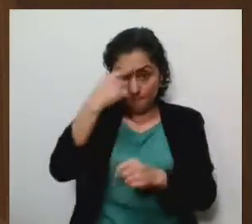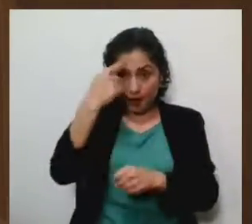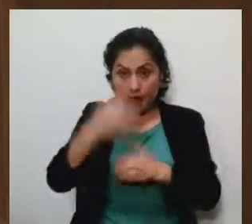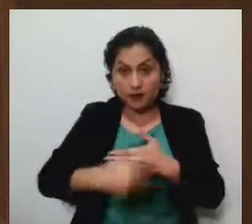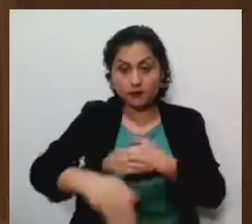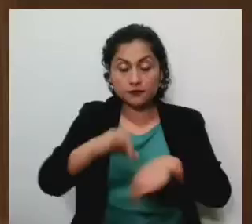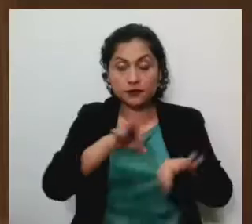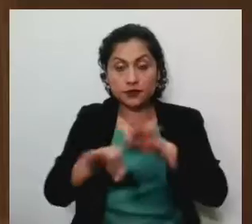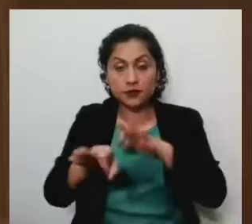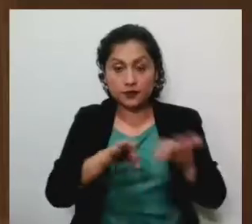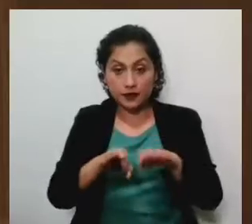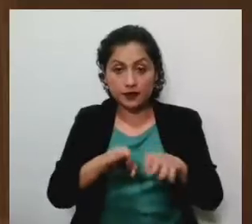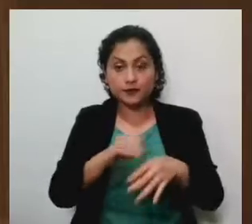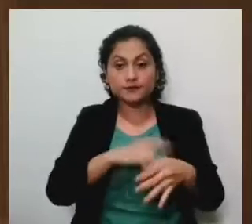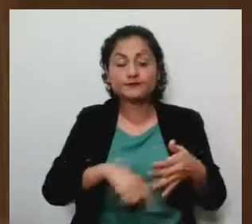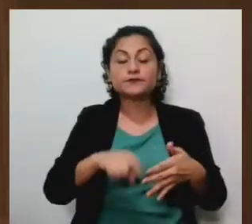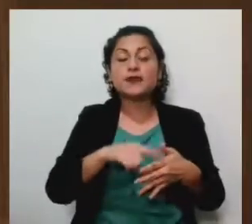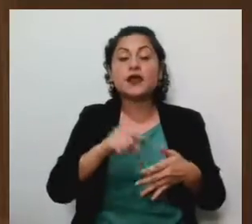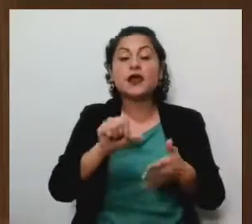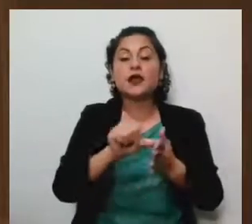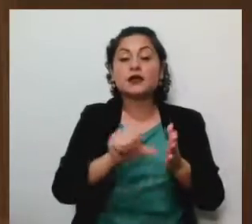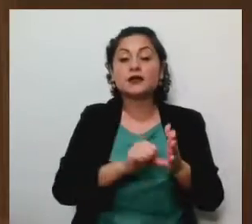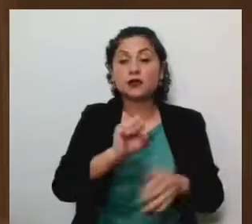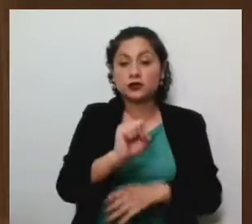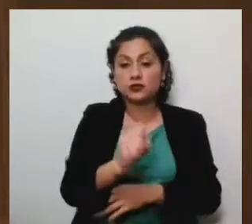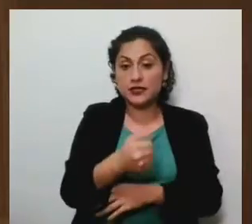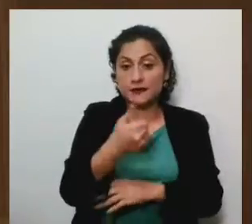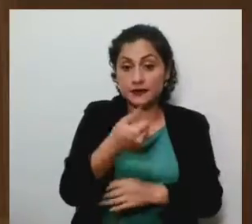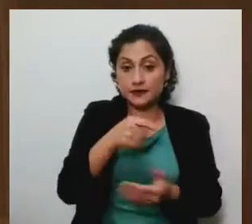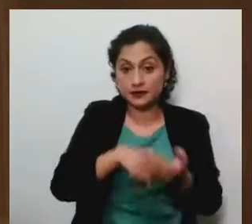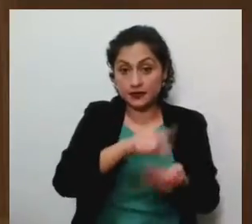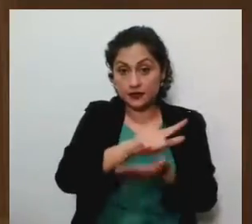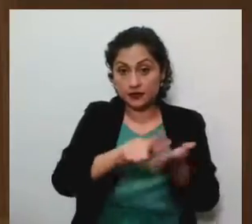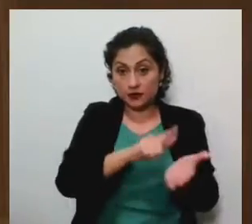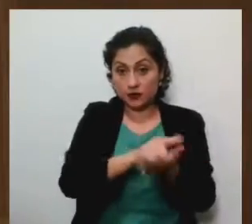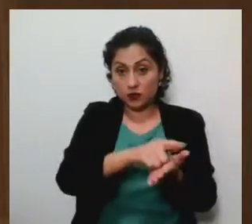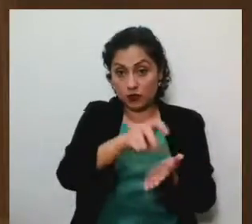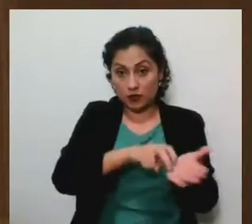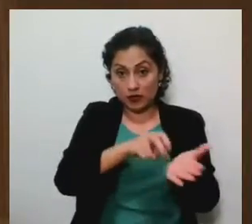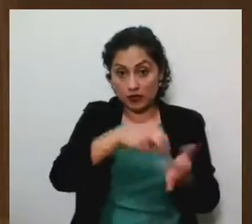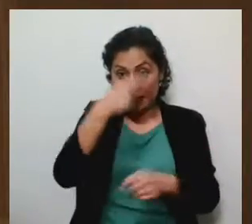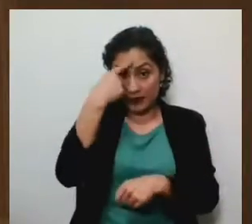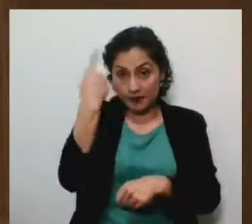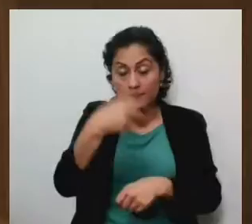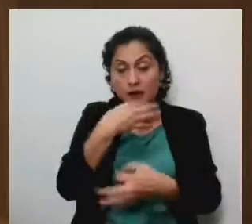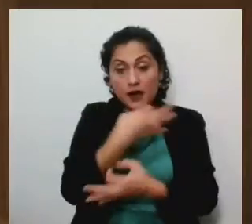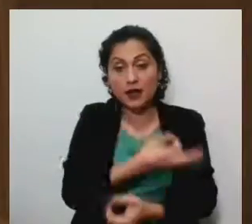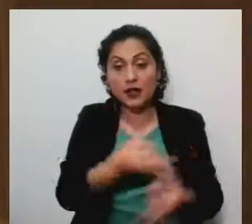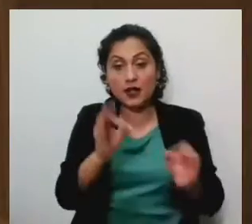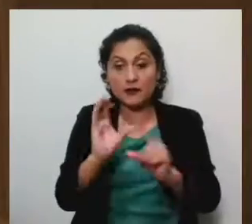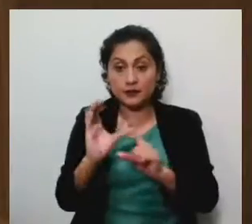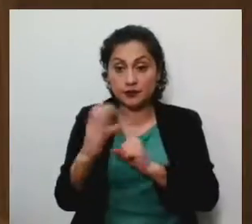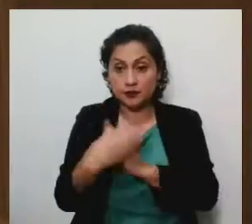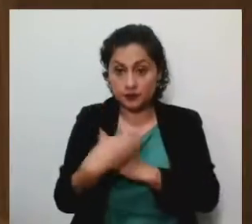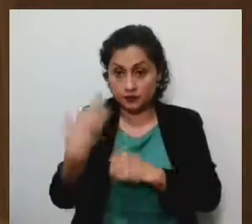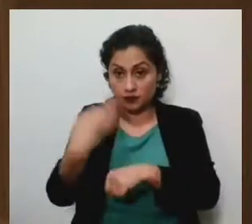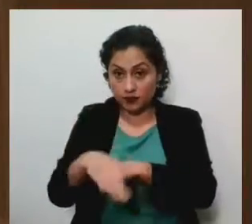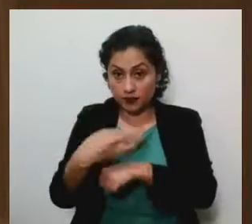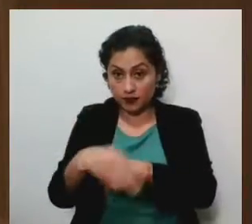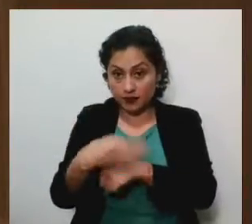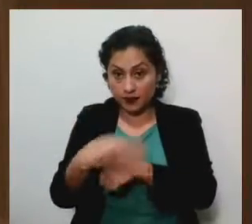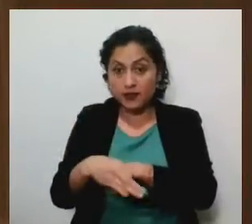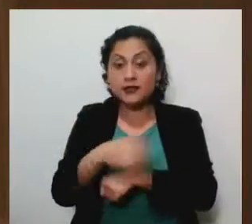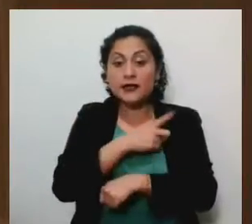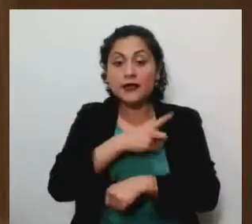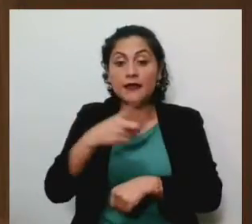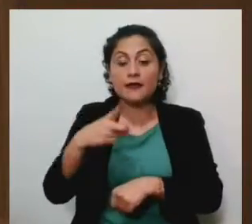artículo 76 de la ley para precisar que las comisiones permanentes deberán entregar al ayuntamiento en sesión ordinaria